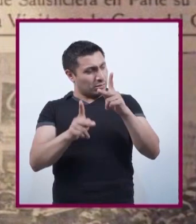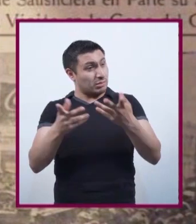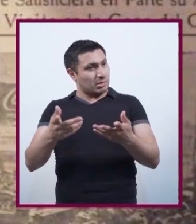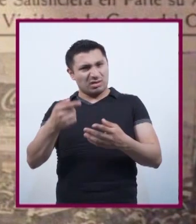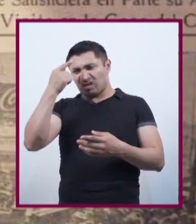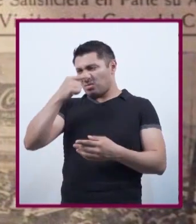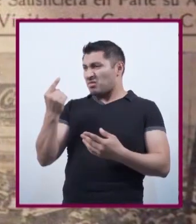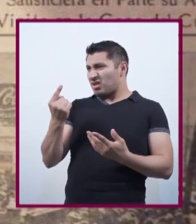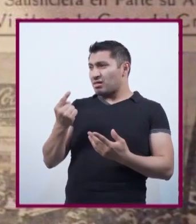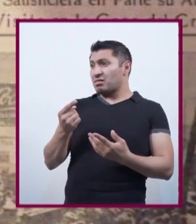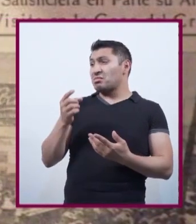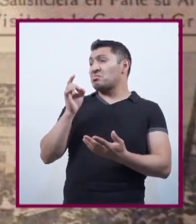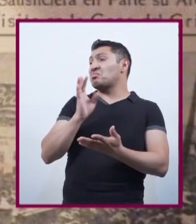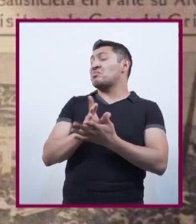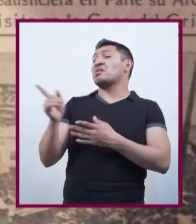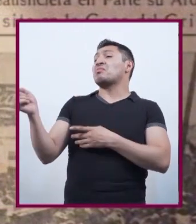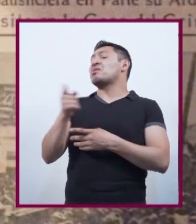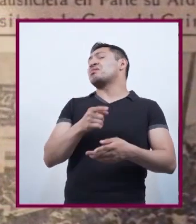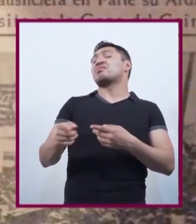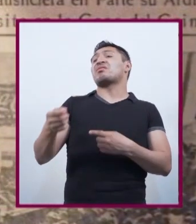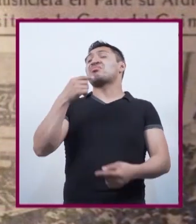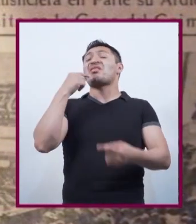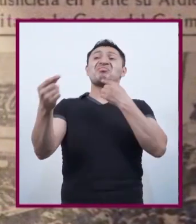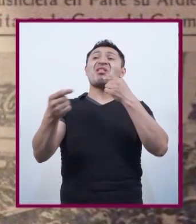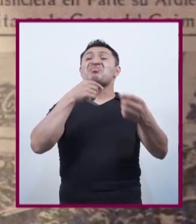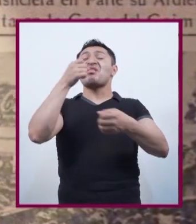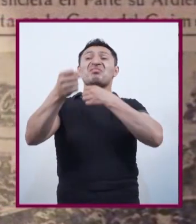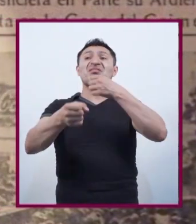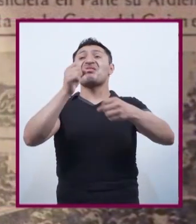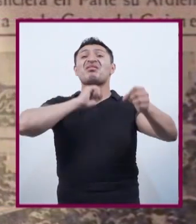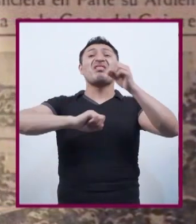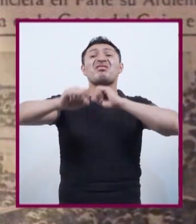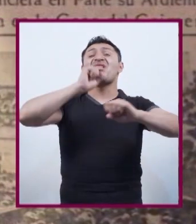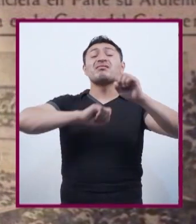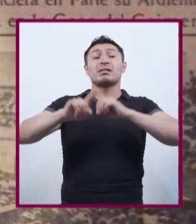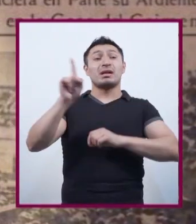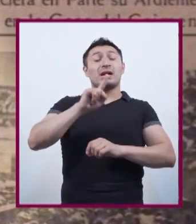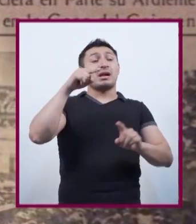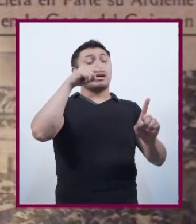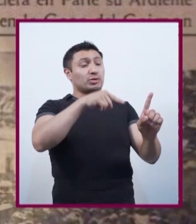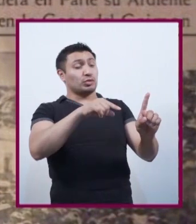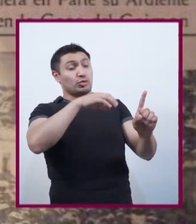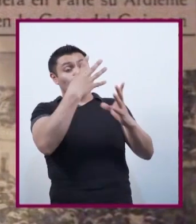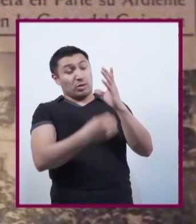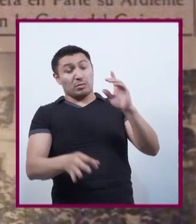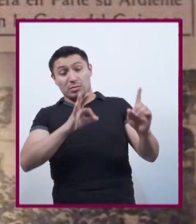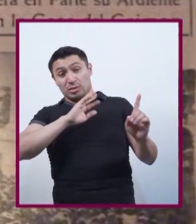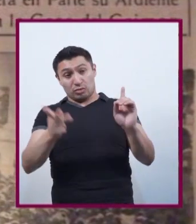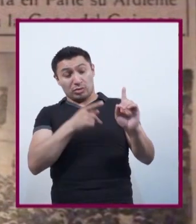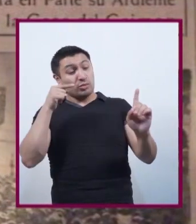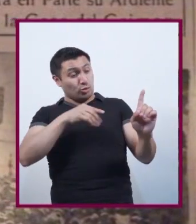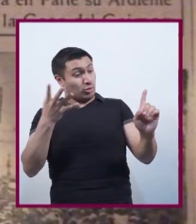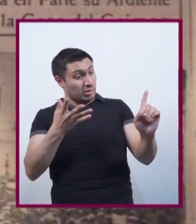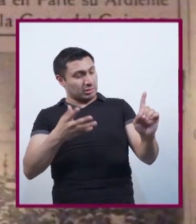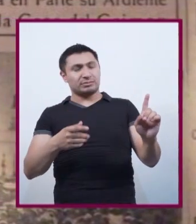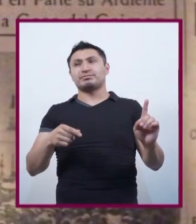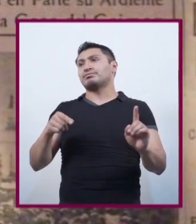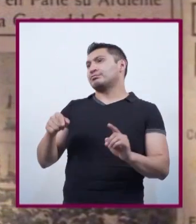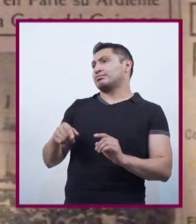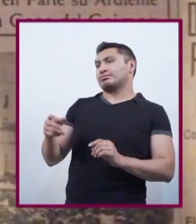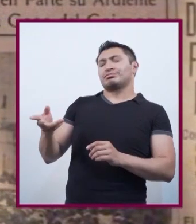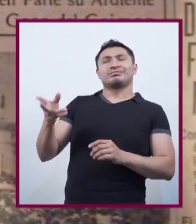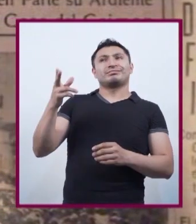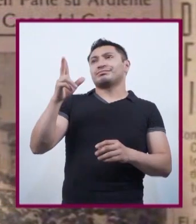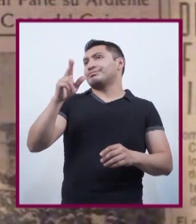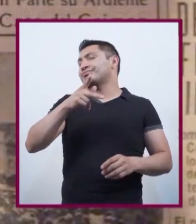¿Para qué? Ahí nada más se sueltan ustedes de argüenderos. Si te pudieras fugar otra vez, ¿lo harías? Ni se pregunta, a todos